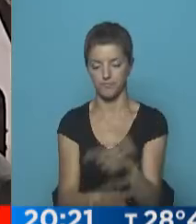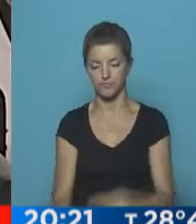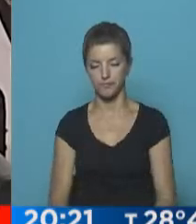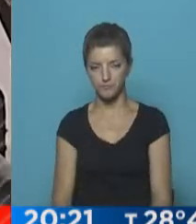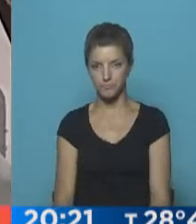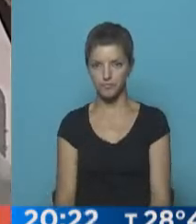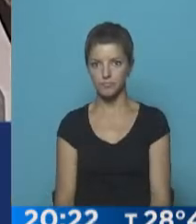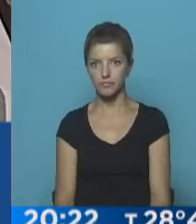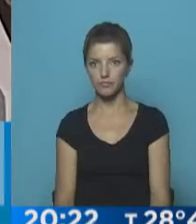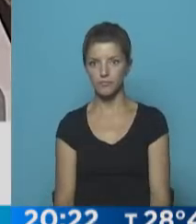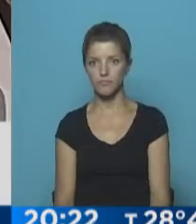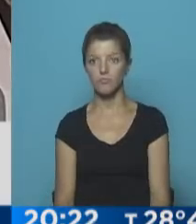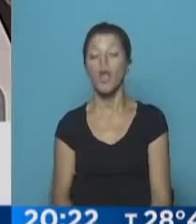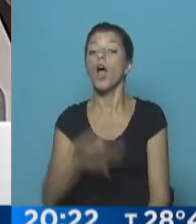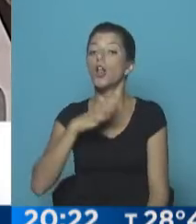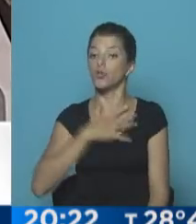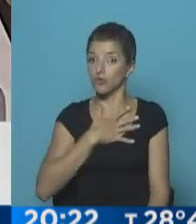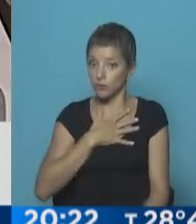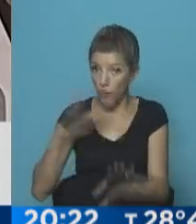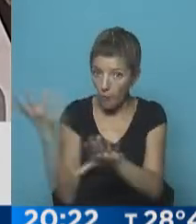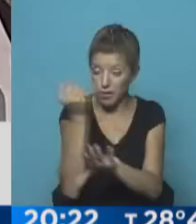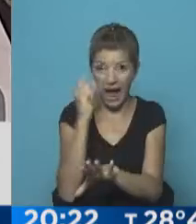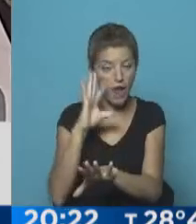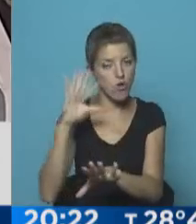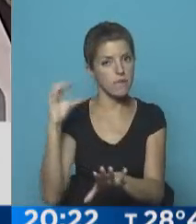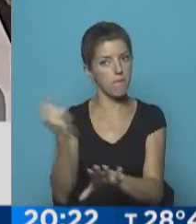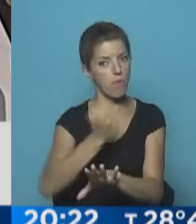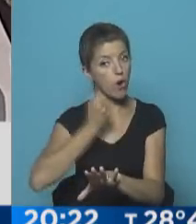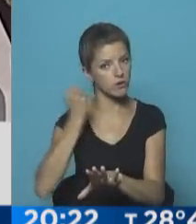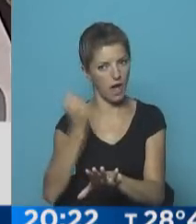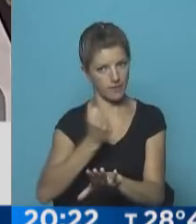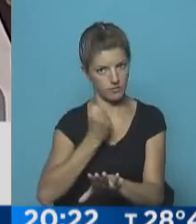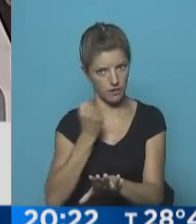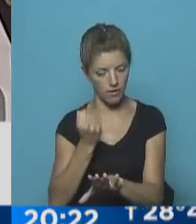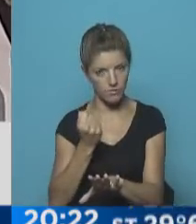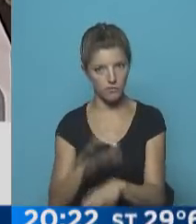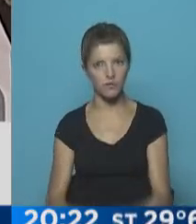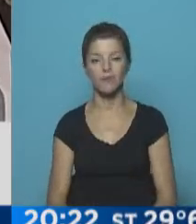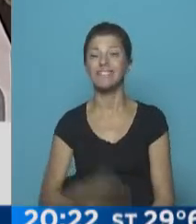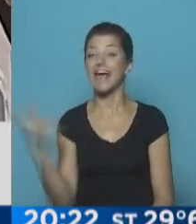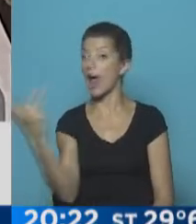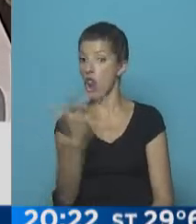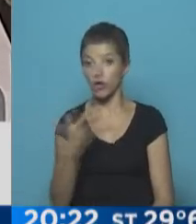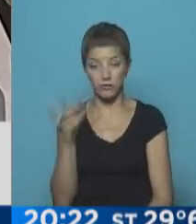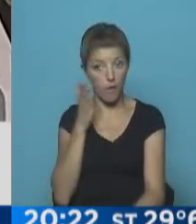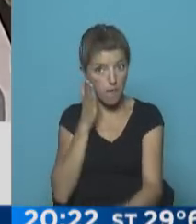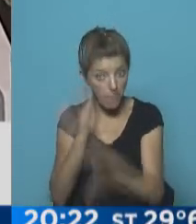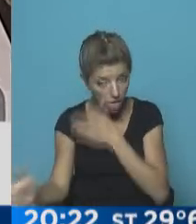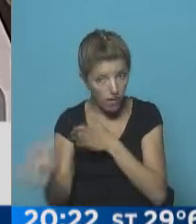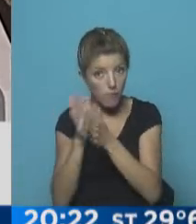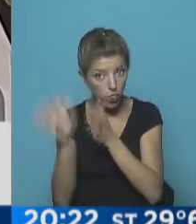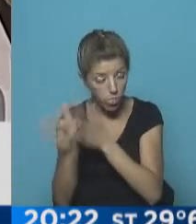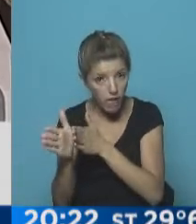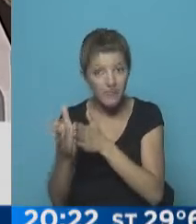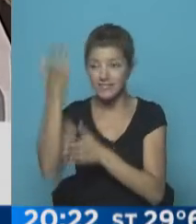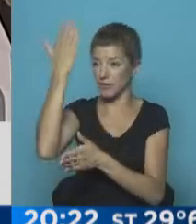Hemos logrado algo importante. Terminamos de detener a los 3 prófugos que se escaparon